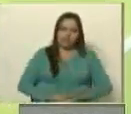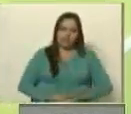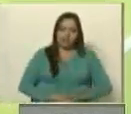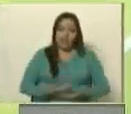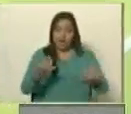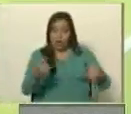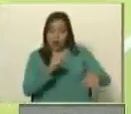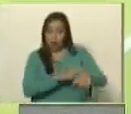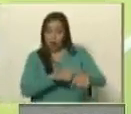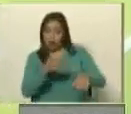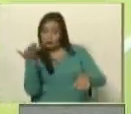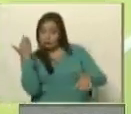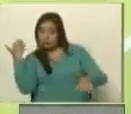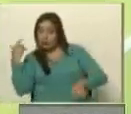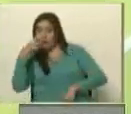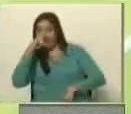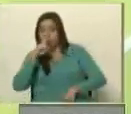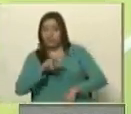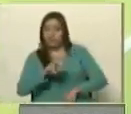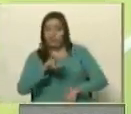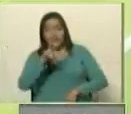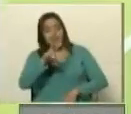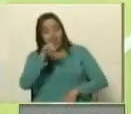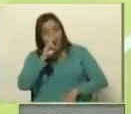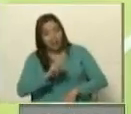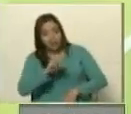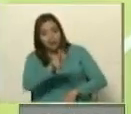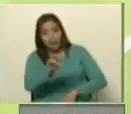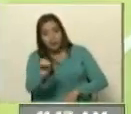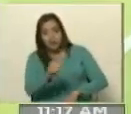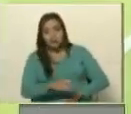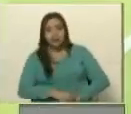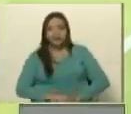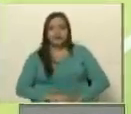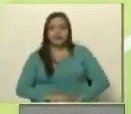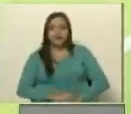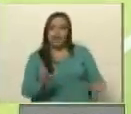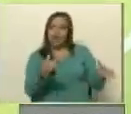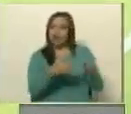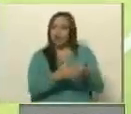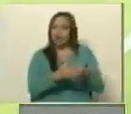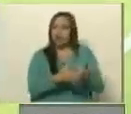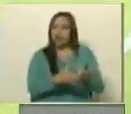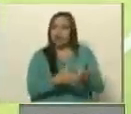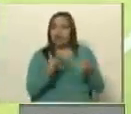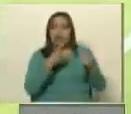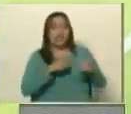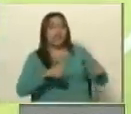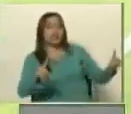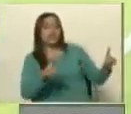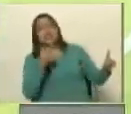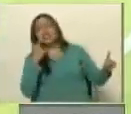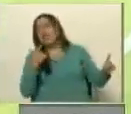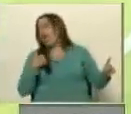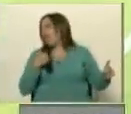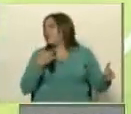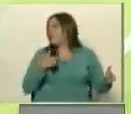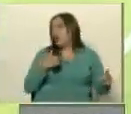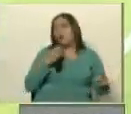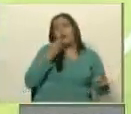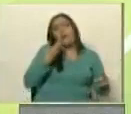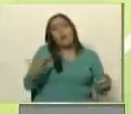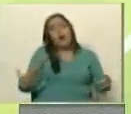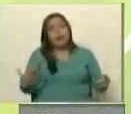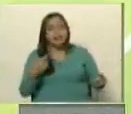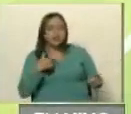esta hora, hace 20 años, bueno, estos sectores de extrema derecha, que ahora se pintan como las blancas ovejas, se pintan